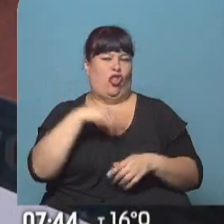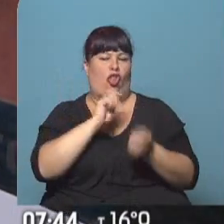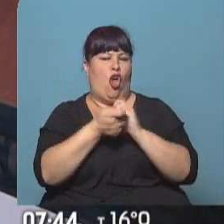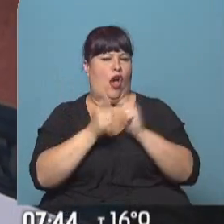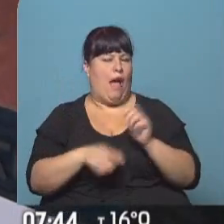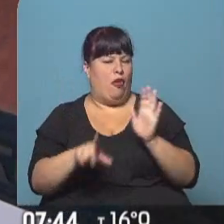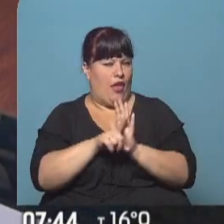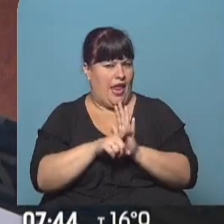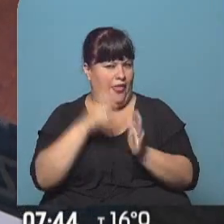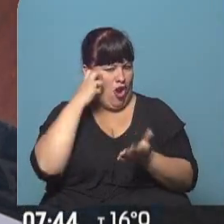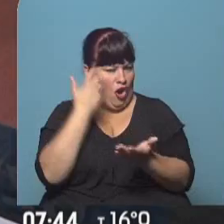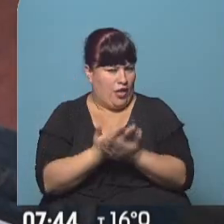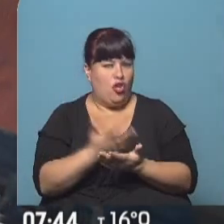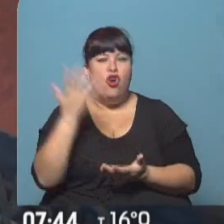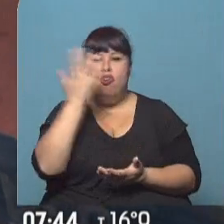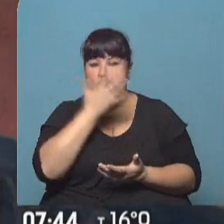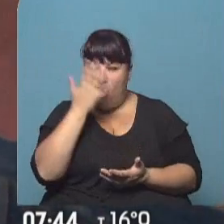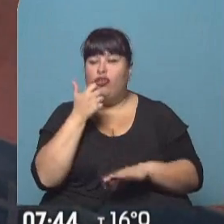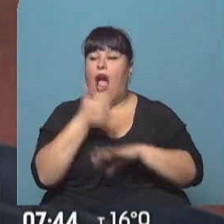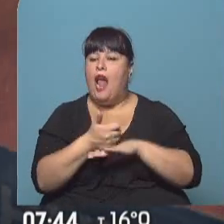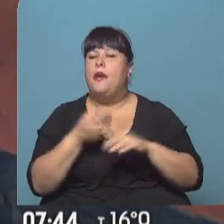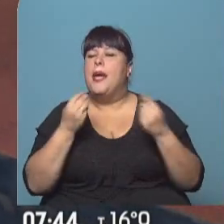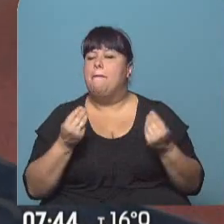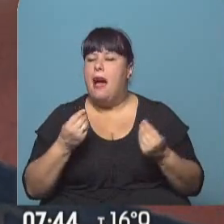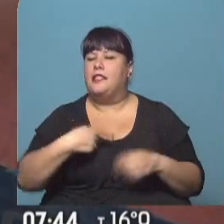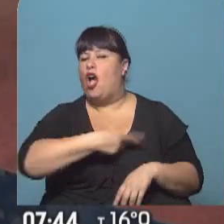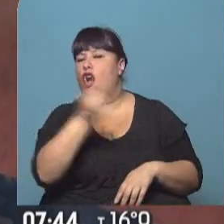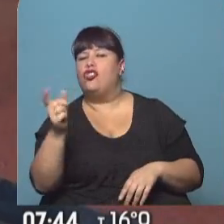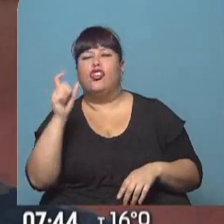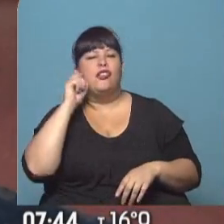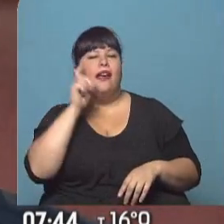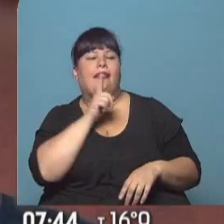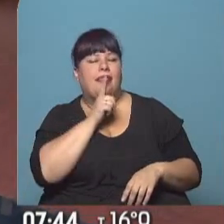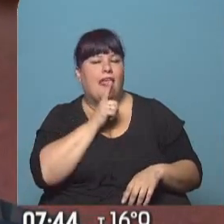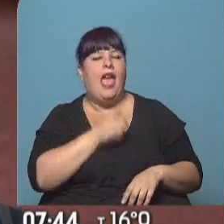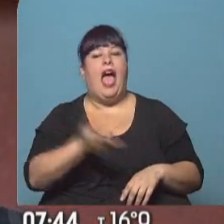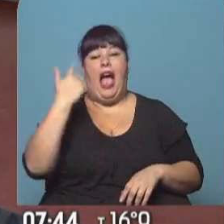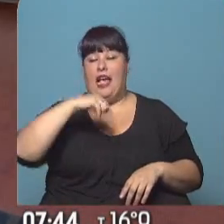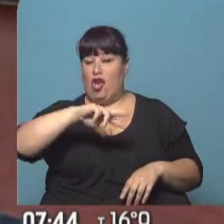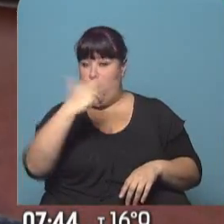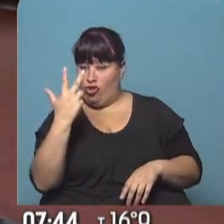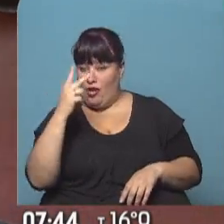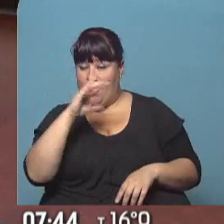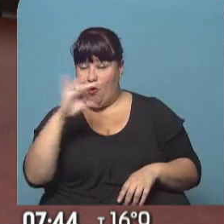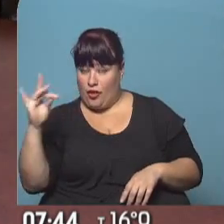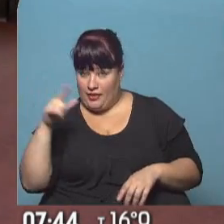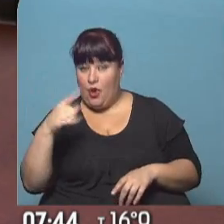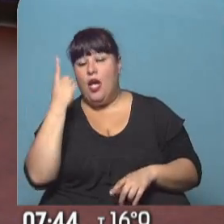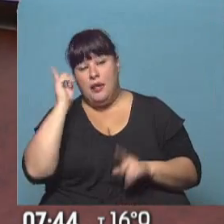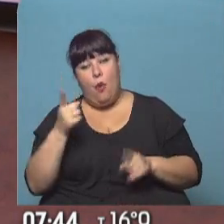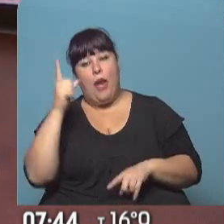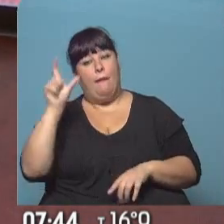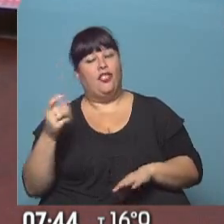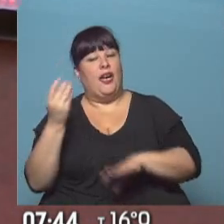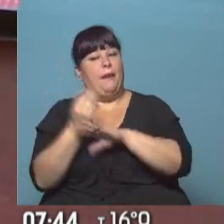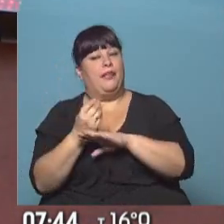que se presentan en el Congreso, Moyano, estará. Pero ¿qué pasa con el resto de la CGT? Ayer el triunvirato, incluso una persona